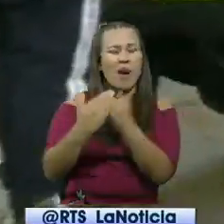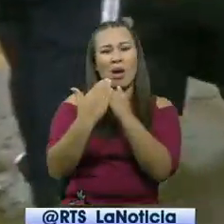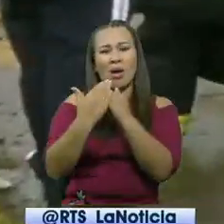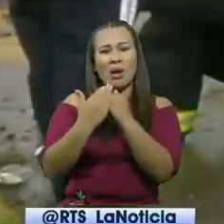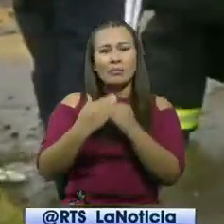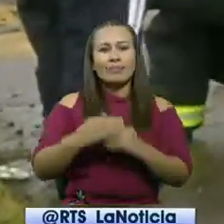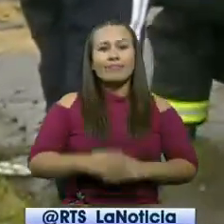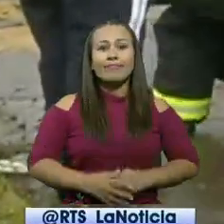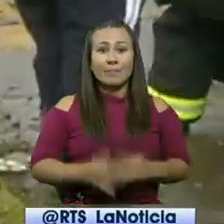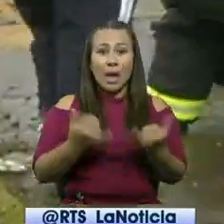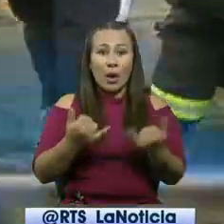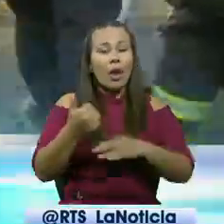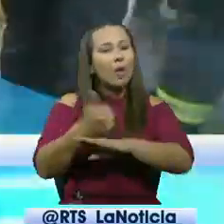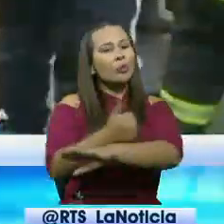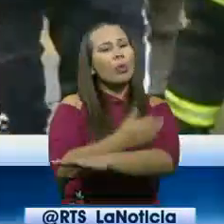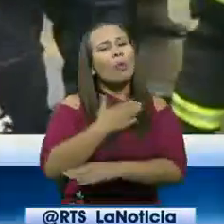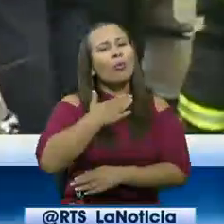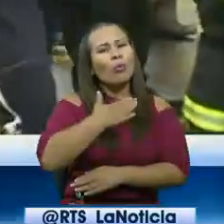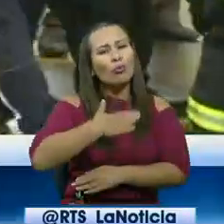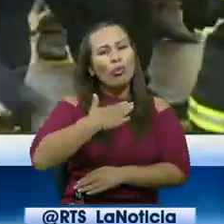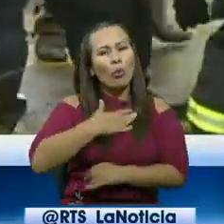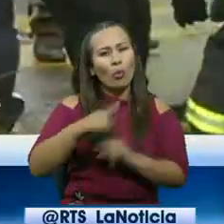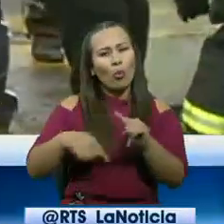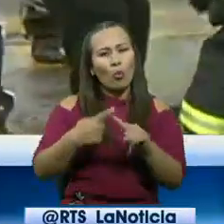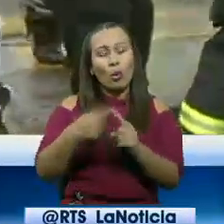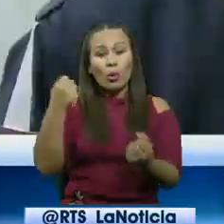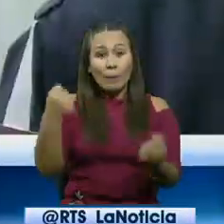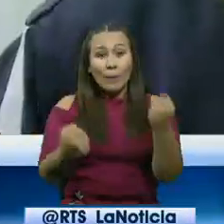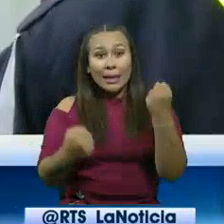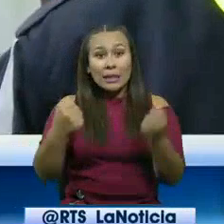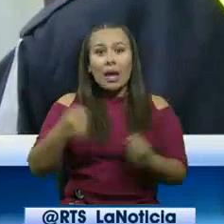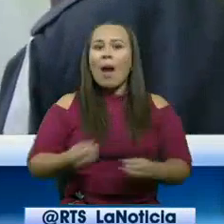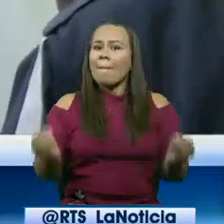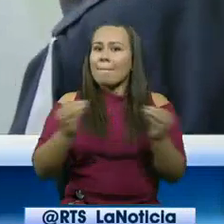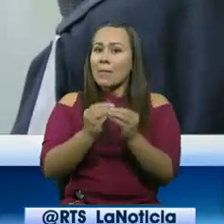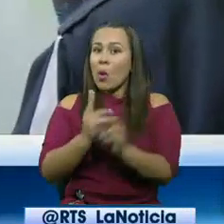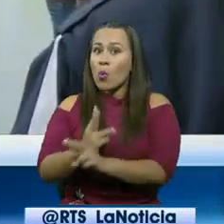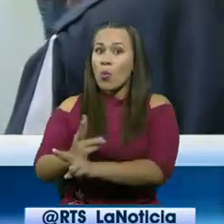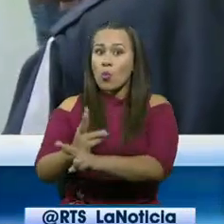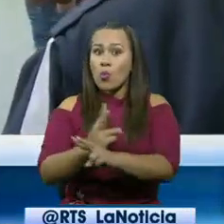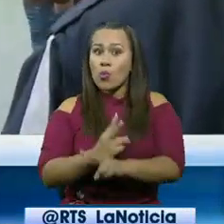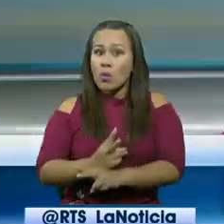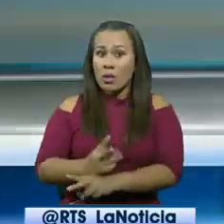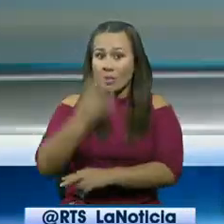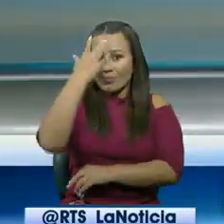Las autoridades piden más cautela al conducir, sobre todo en esta época invernal.